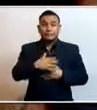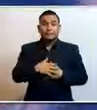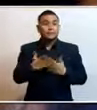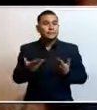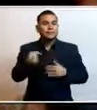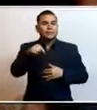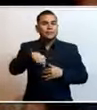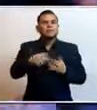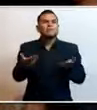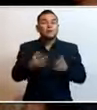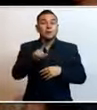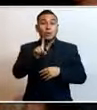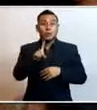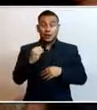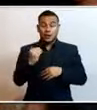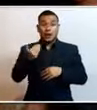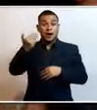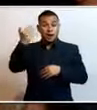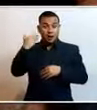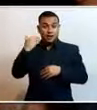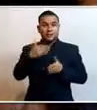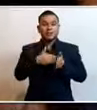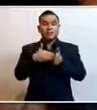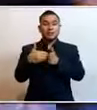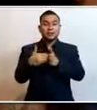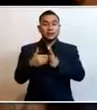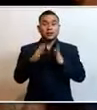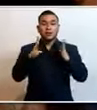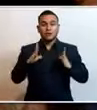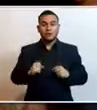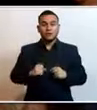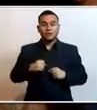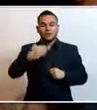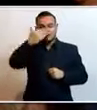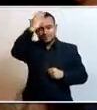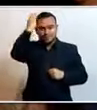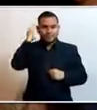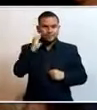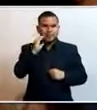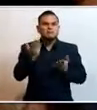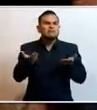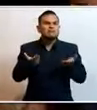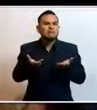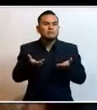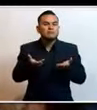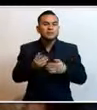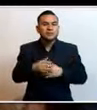Hoy estamos cumpliendo un año de gobierno y no pudimos...